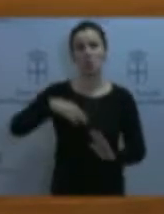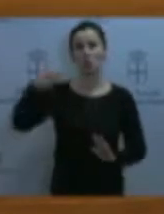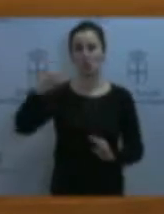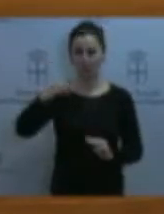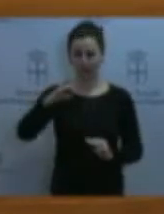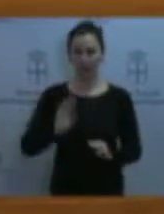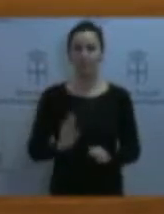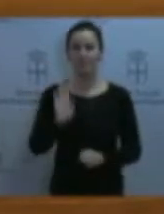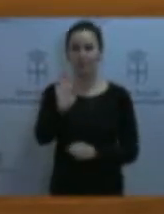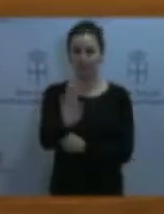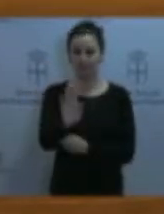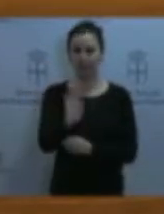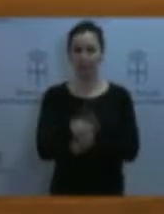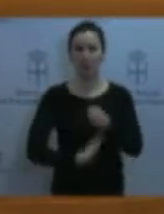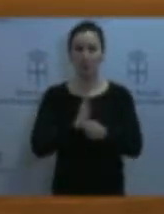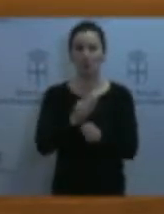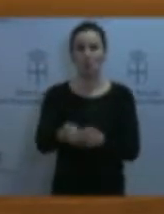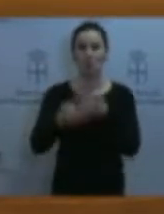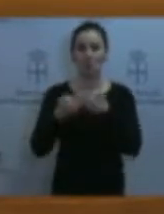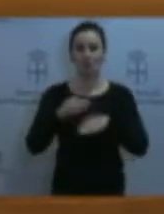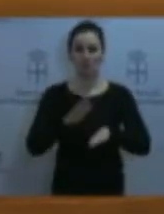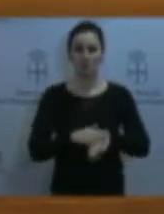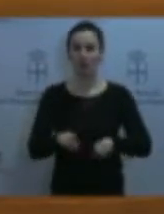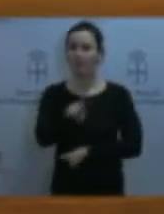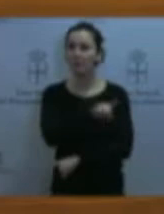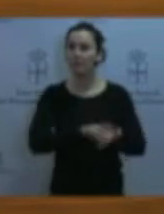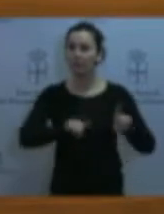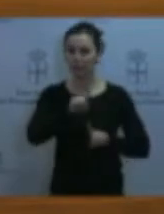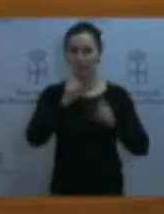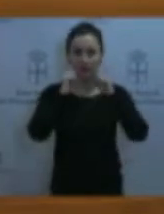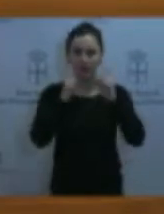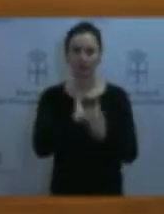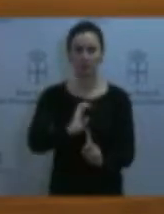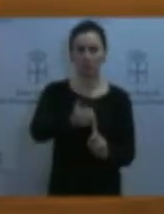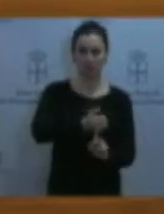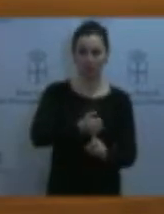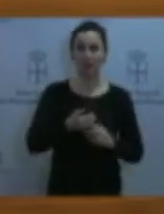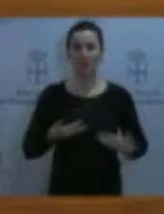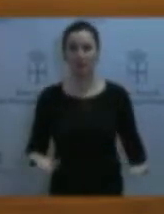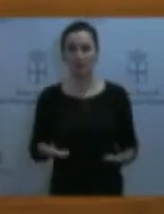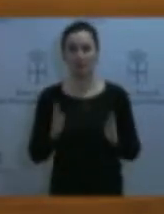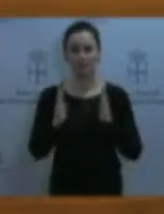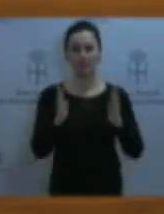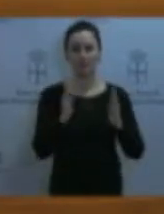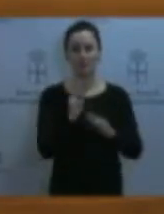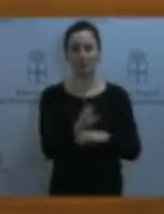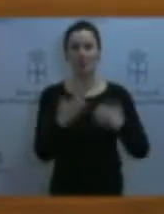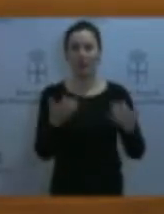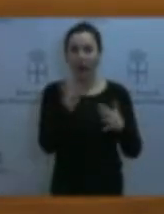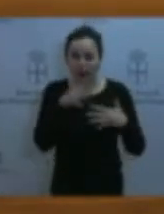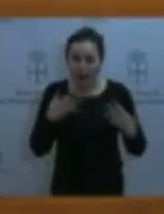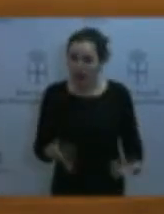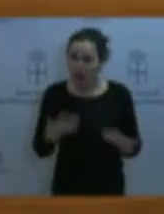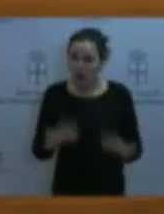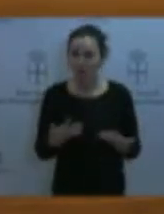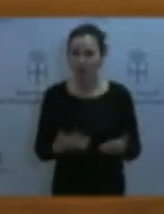abordar este problema. Y a estas alturas del periodo parlamentario sería la única ley que dé tiempo a debatir en materia